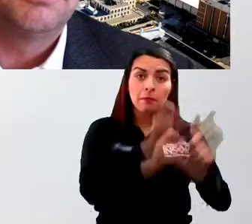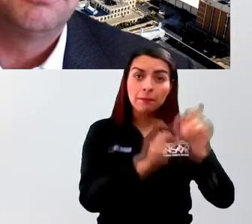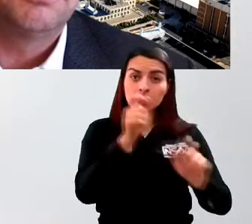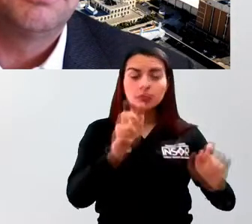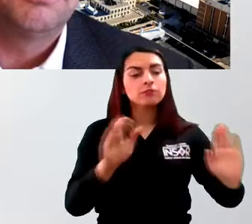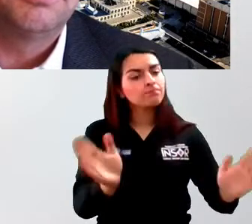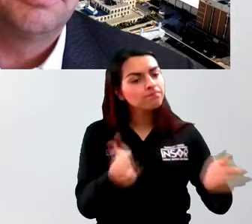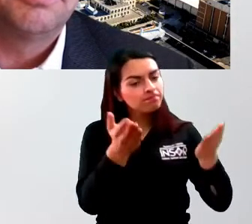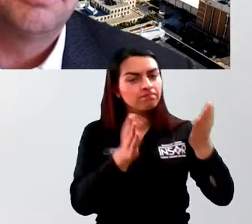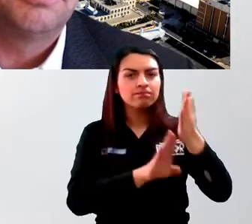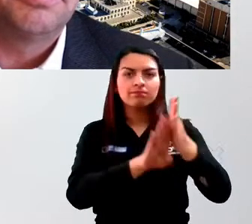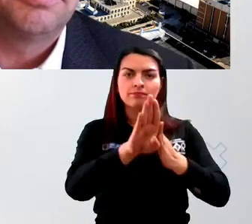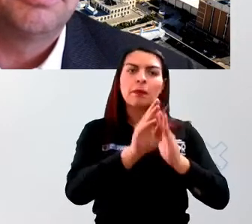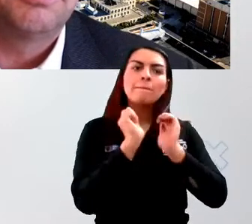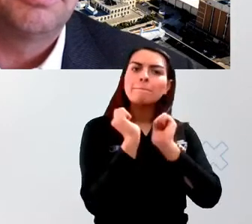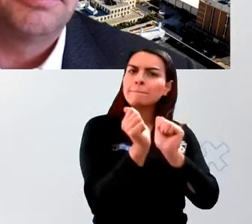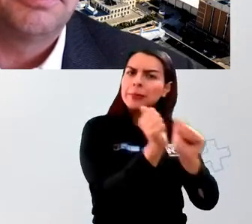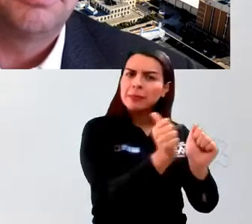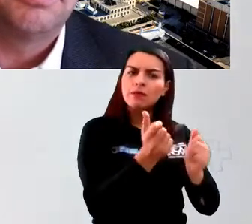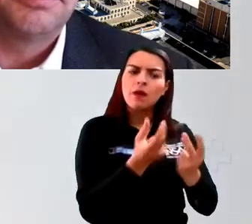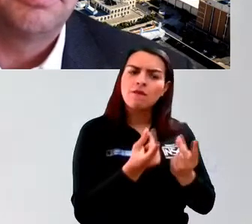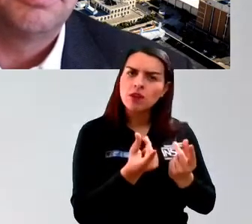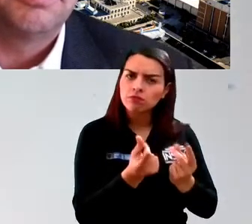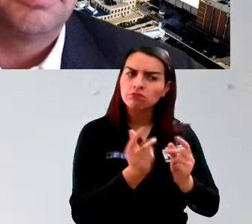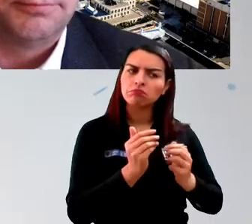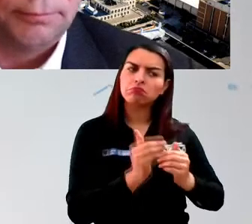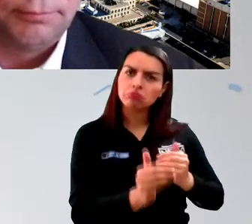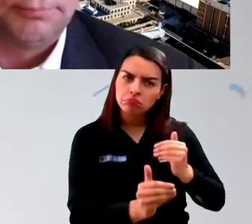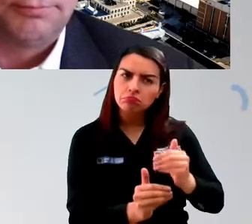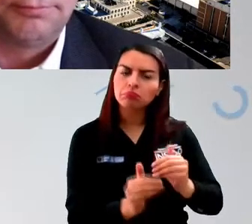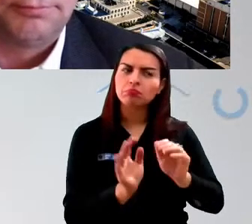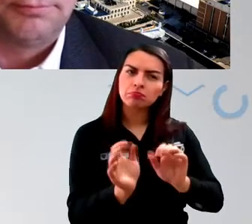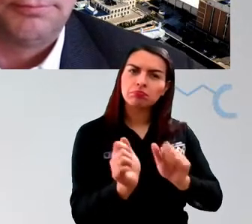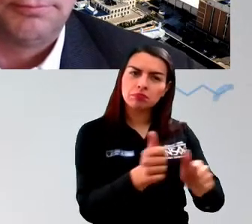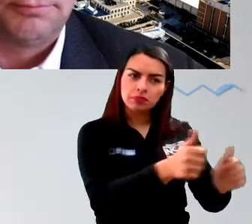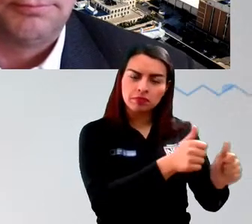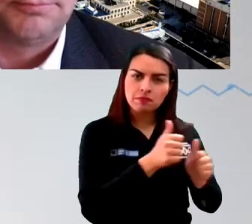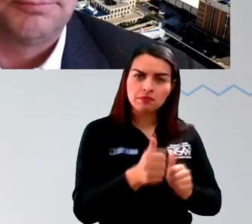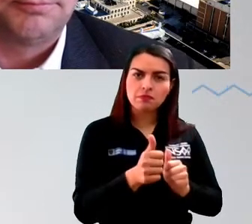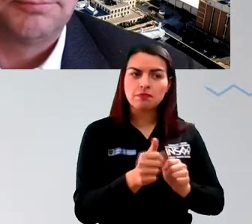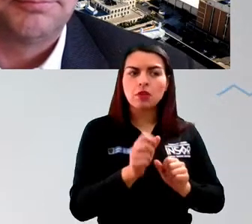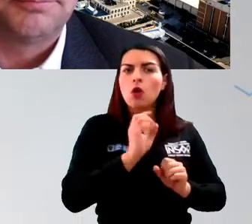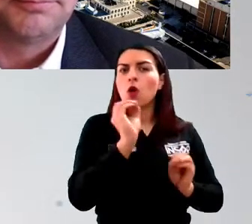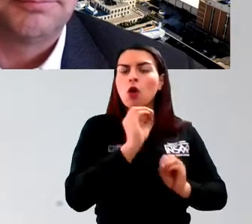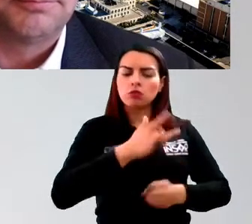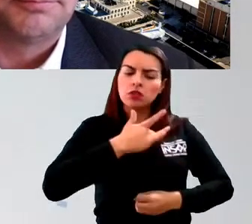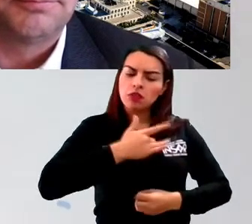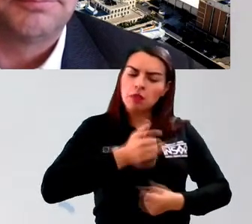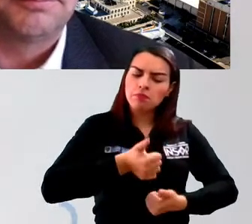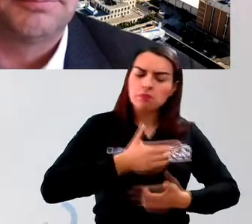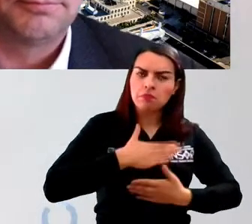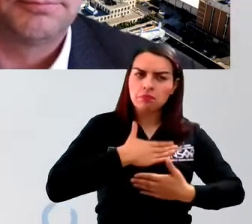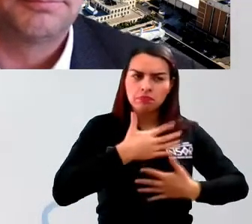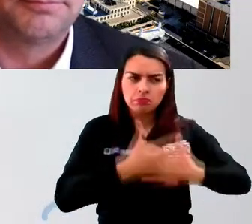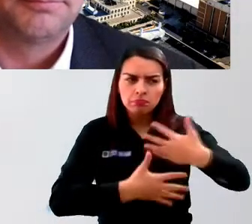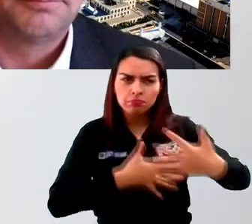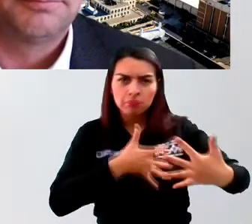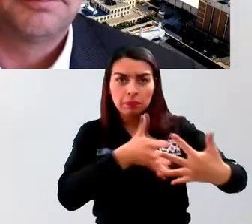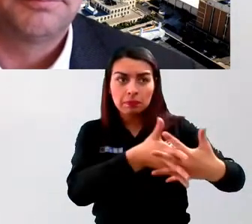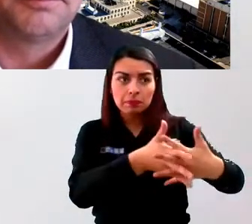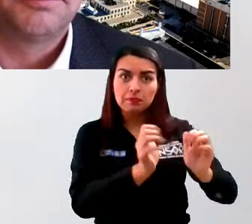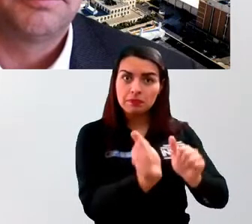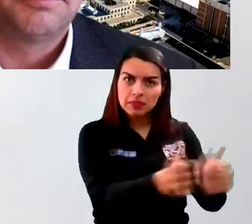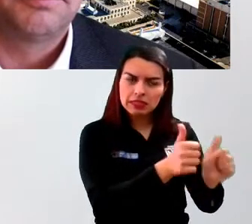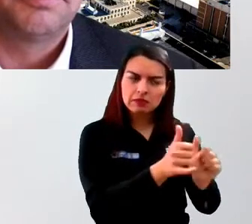solo a su propio ritmo, sino por la secuencia que más le convenga y con diferencias que